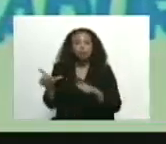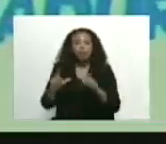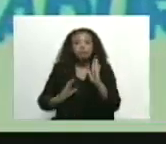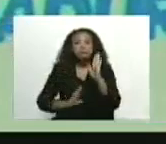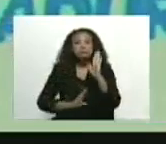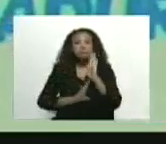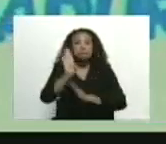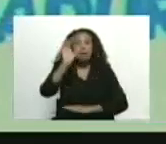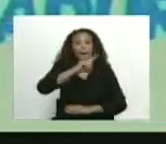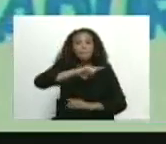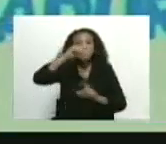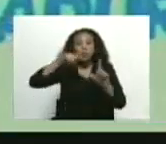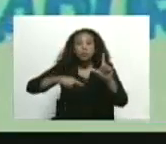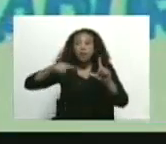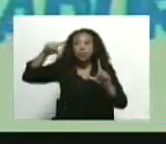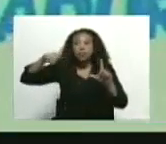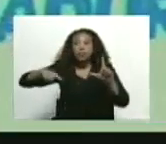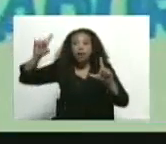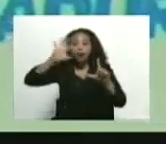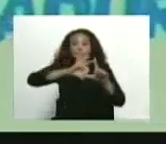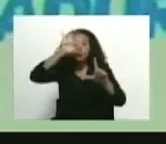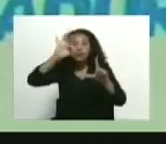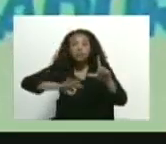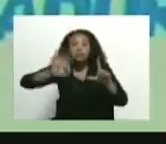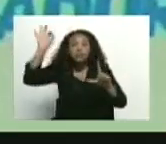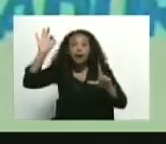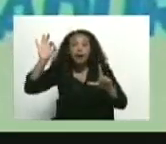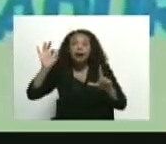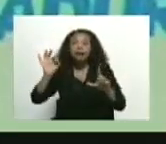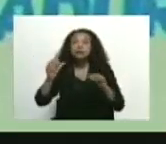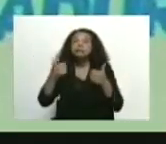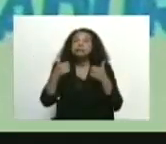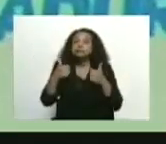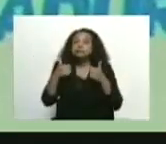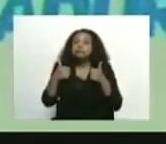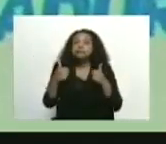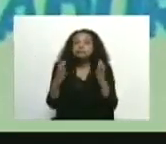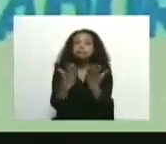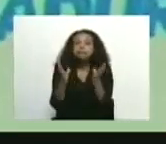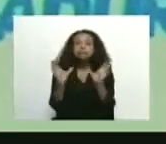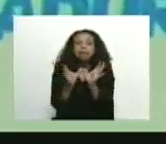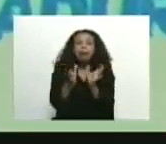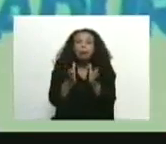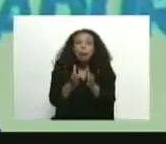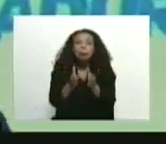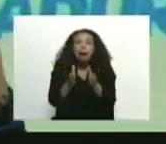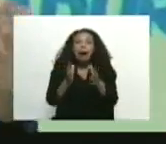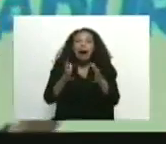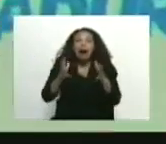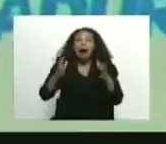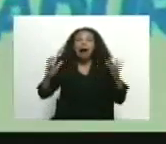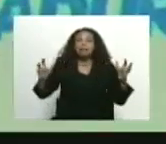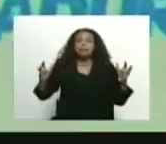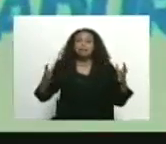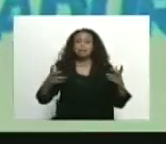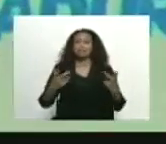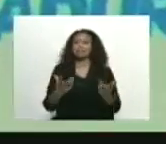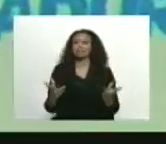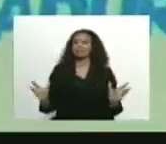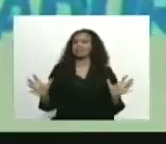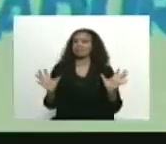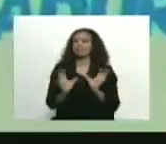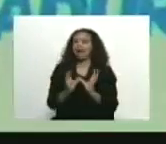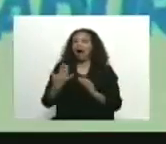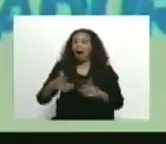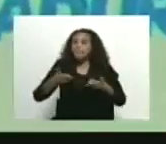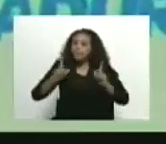elevado el nivel de la unidad educativa de talentos deportivos de Mérida ahora un gran complejo, porque